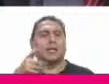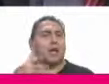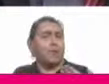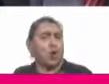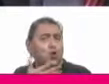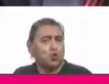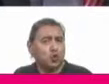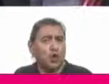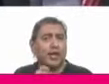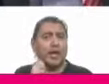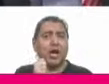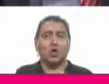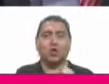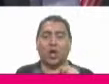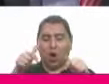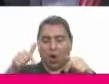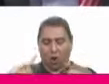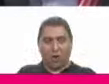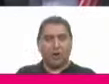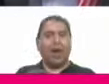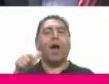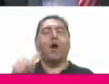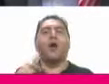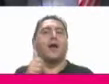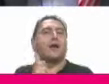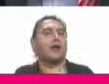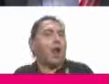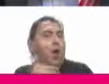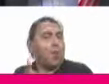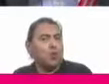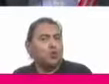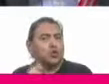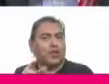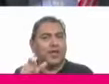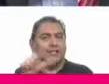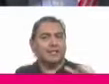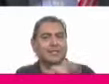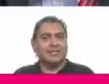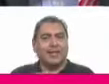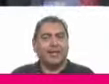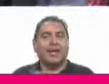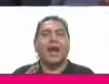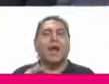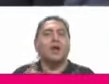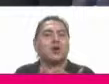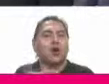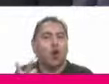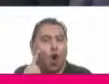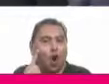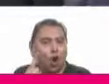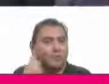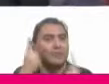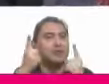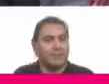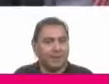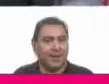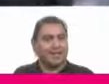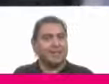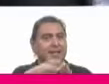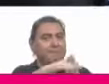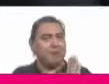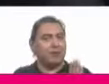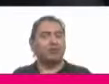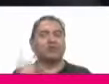ninguna duda estamos en la era de la ciencia y técnica, la innovación y el conocimiento. En ese marco también